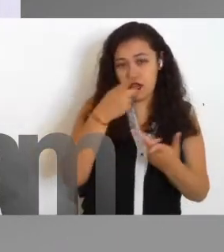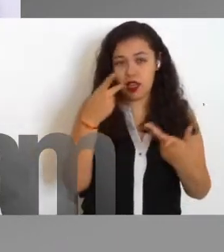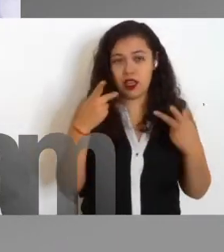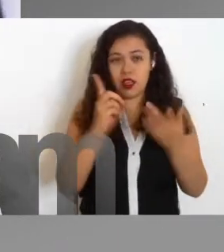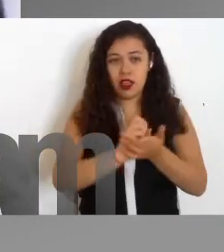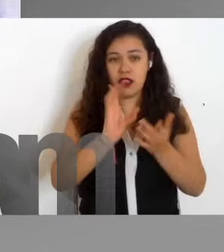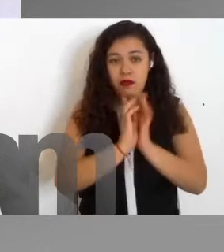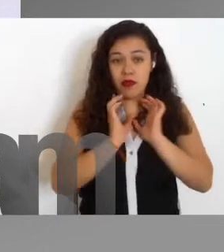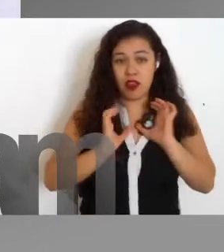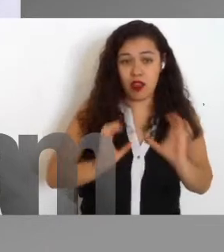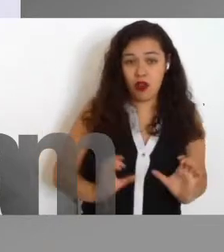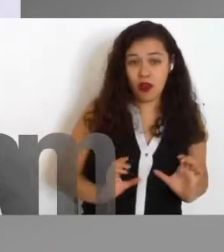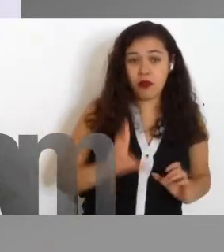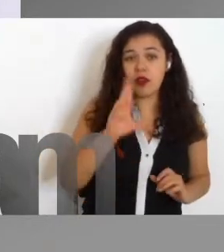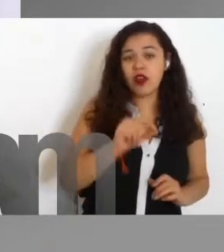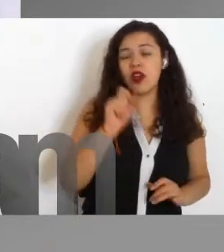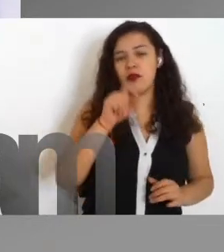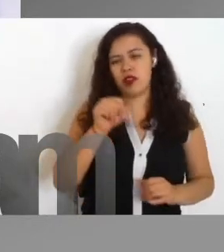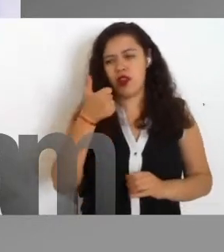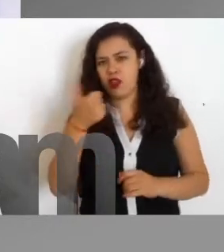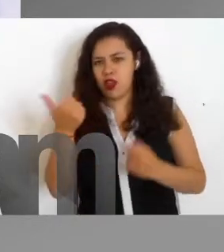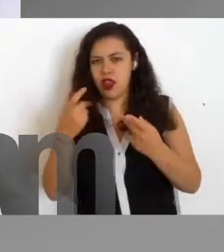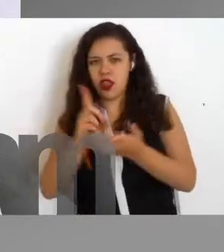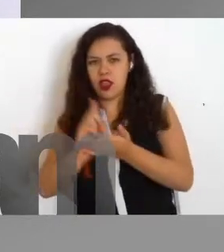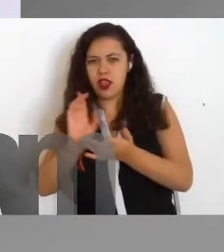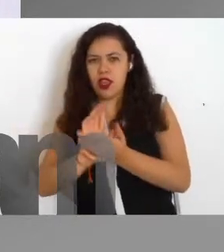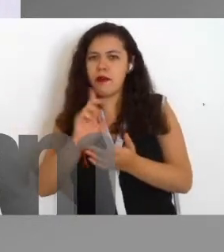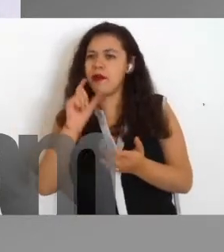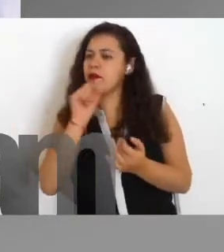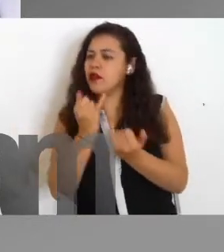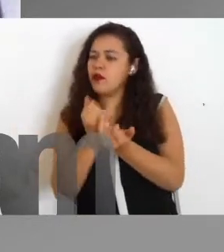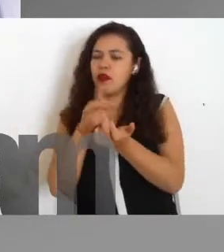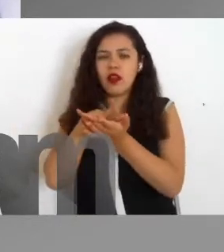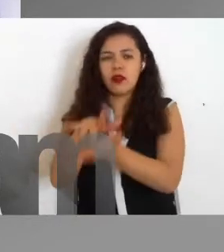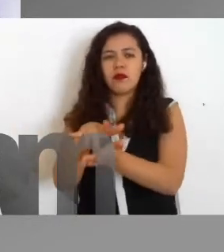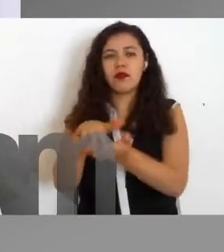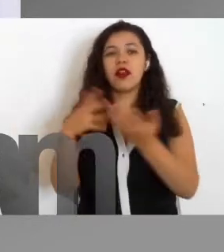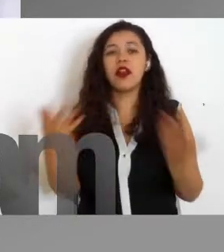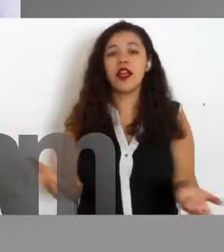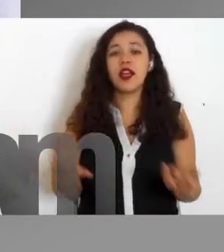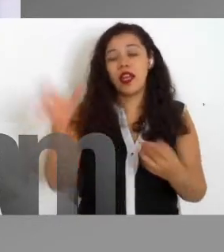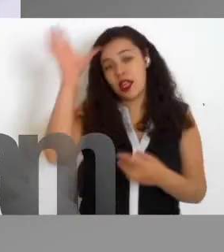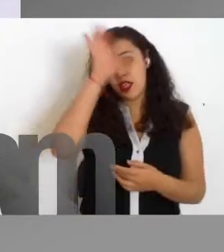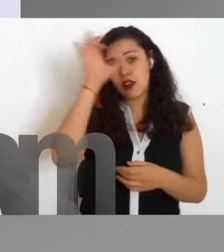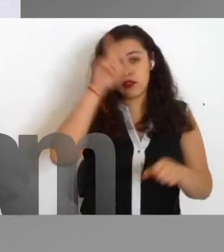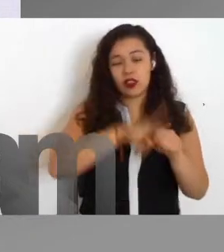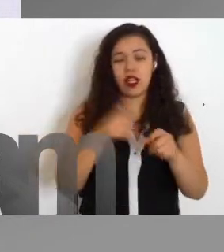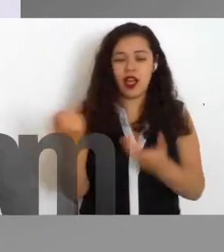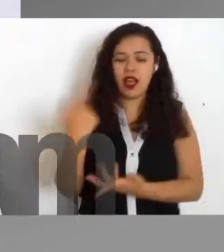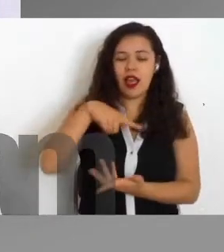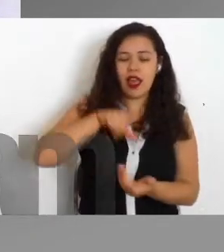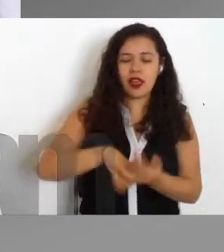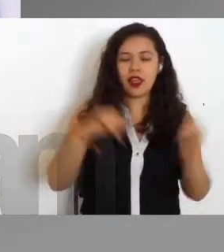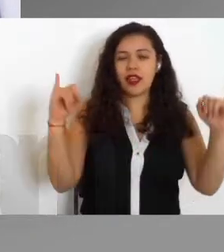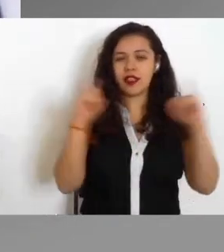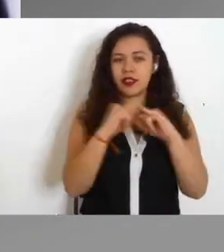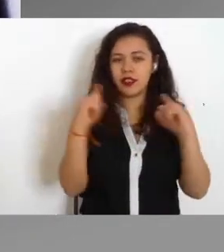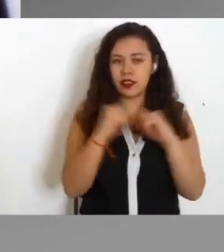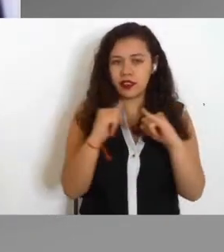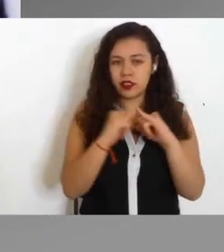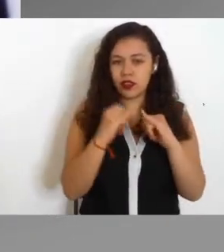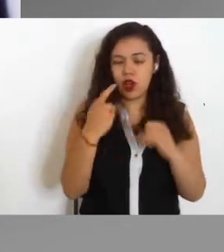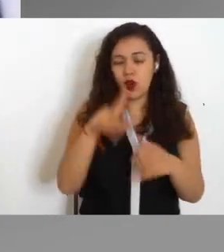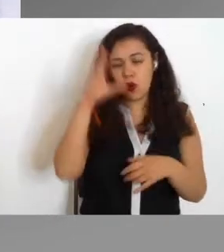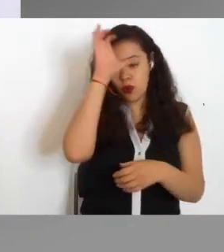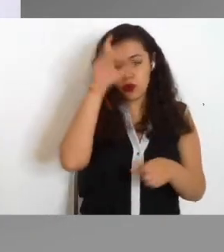para todas las otras discapacidades, y que también haya esta cultura dentro de las instituciones, esta,